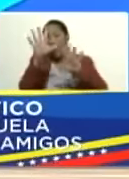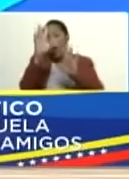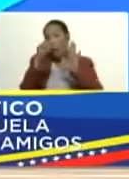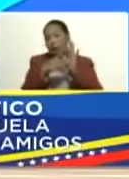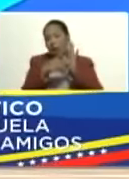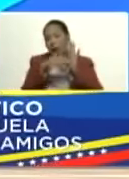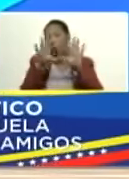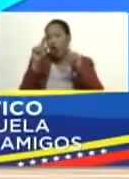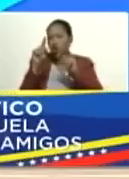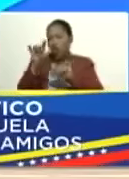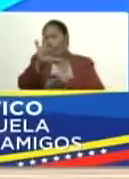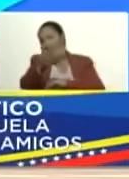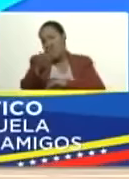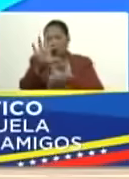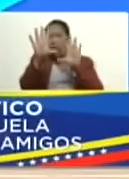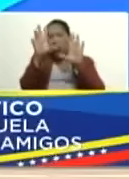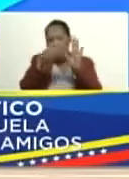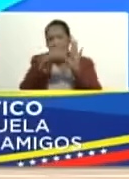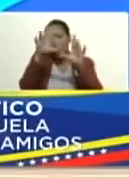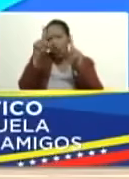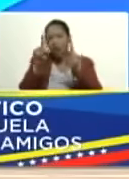2010-2011 sobre todo,